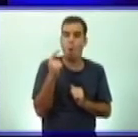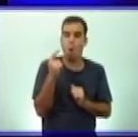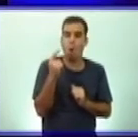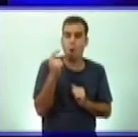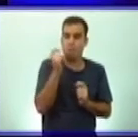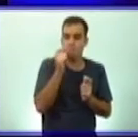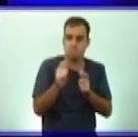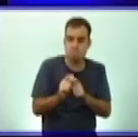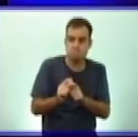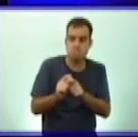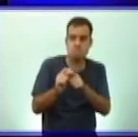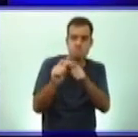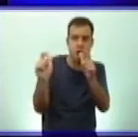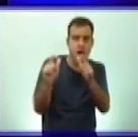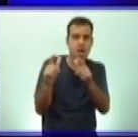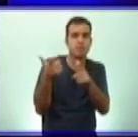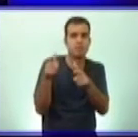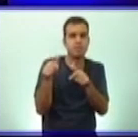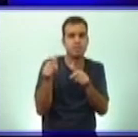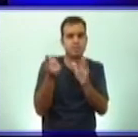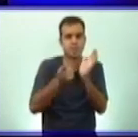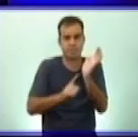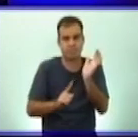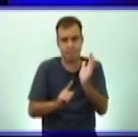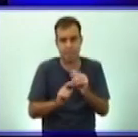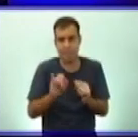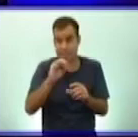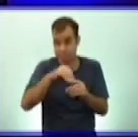de energía interna. Continuando